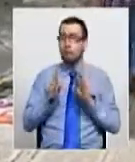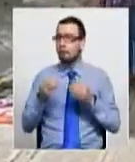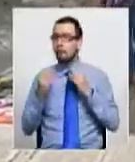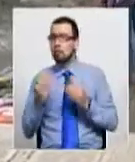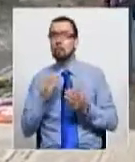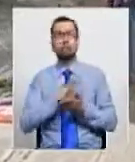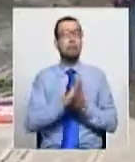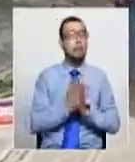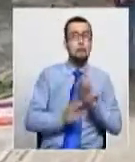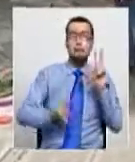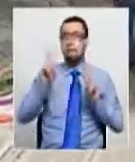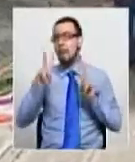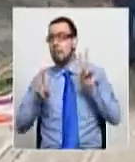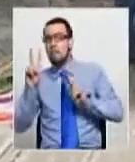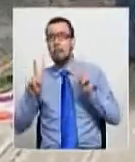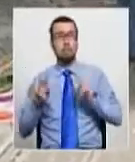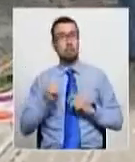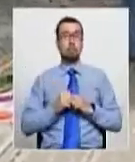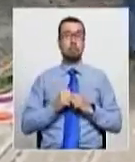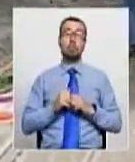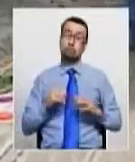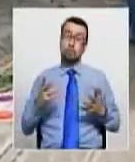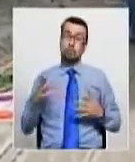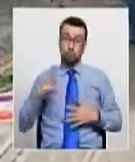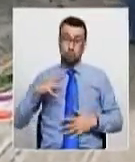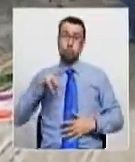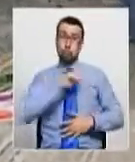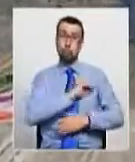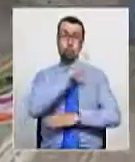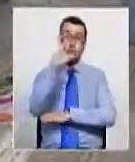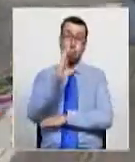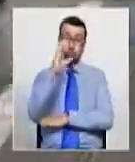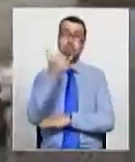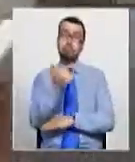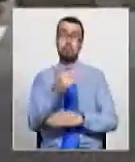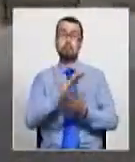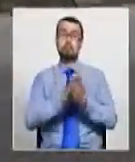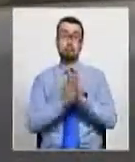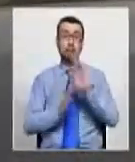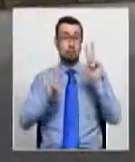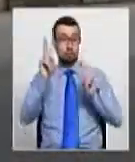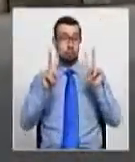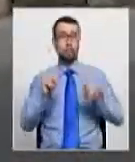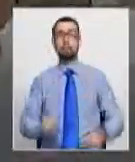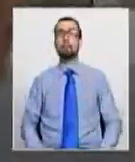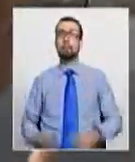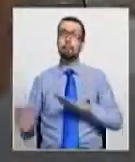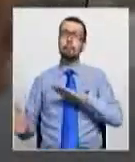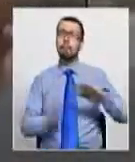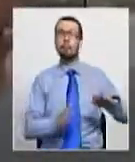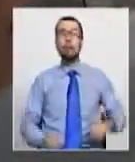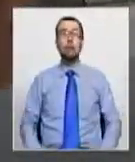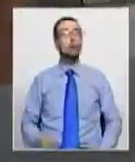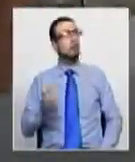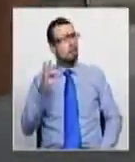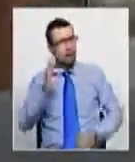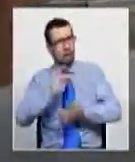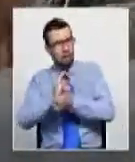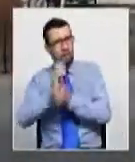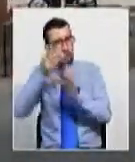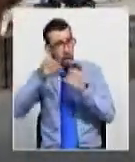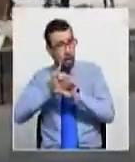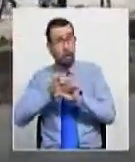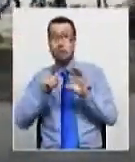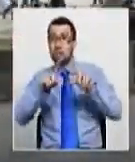y que todo el mundo te amo somos colombianos con la paz unicanal del icafé temas como